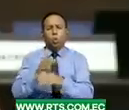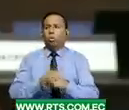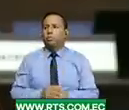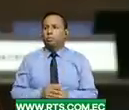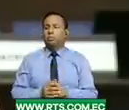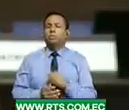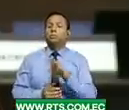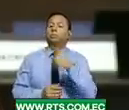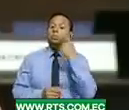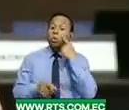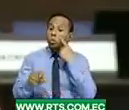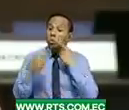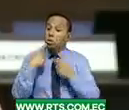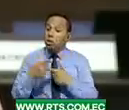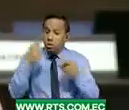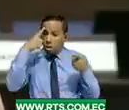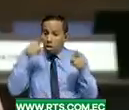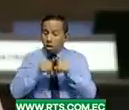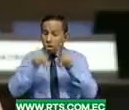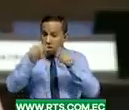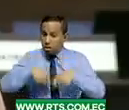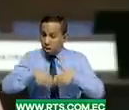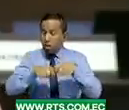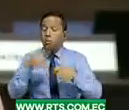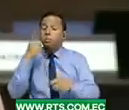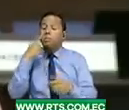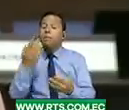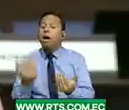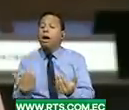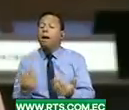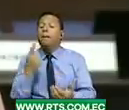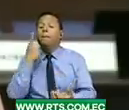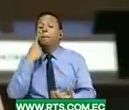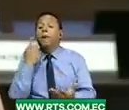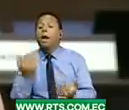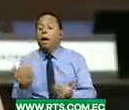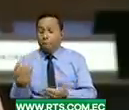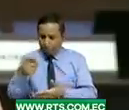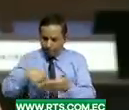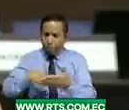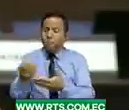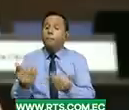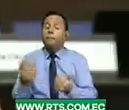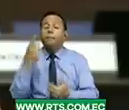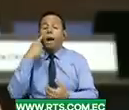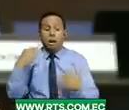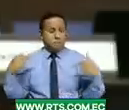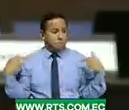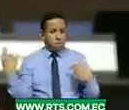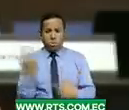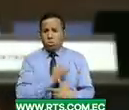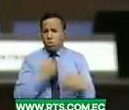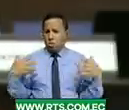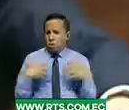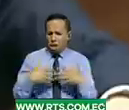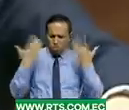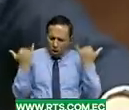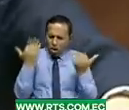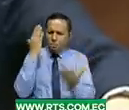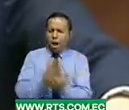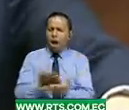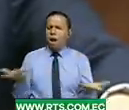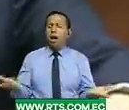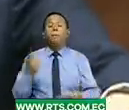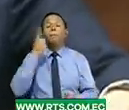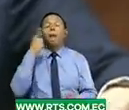decreto, sáquelo, sáquelo. Nosotros no tenemos miedo. Esto se tiene que terminar. Retando